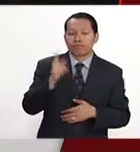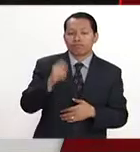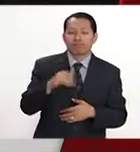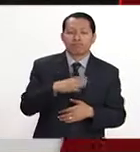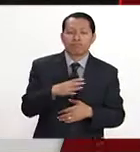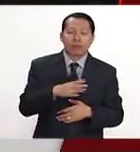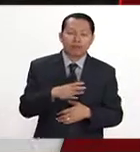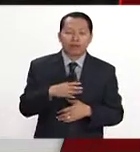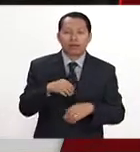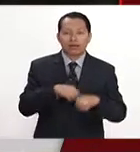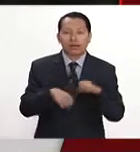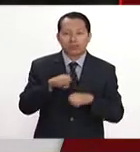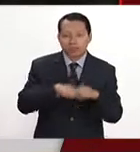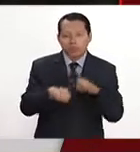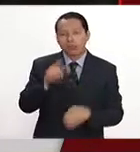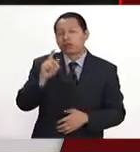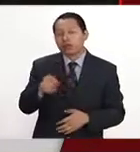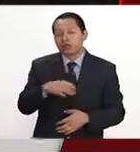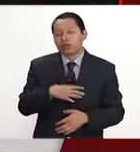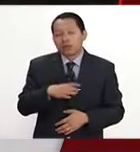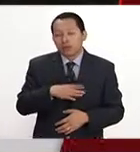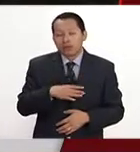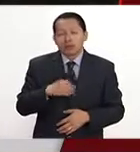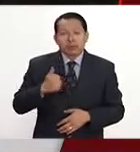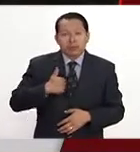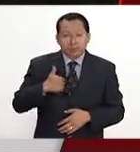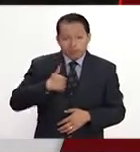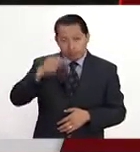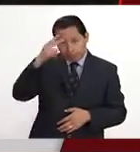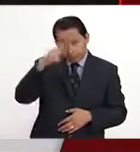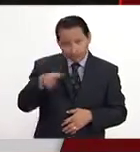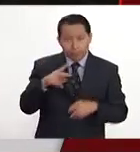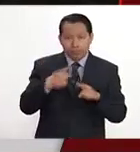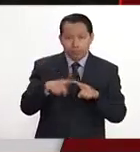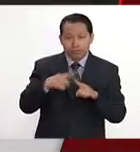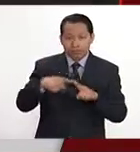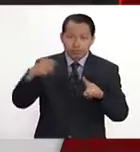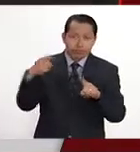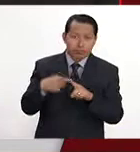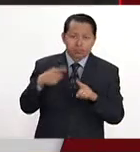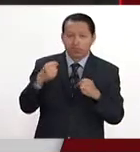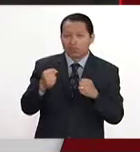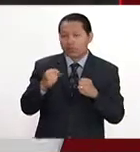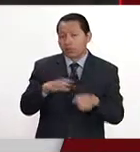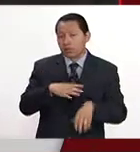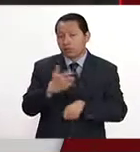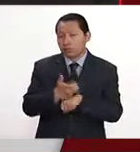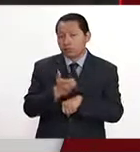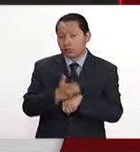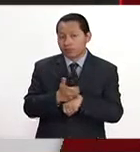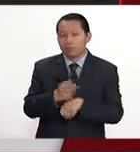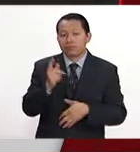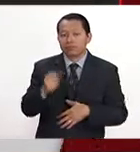que empresarios, por más que canadienses y mexicanos insistan con Estados Unidos en